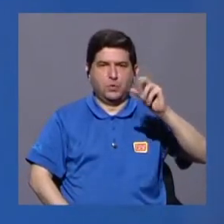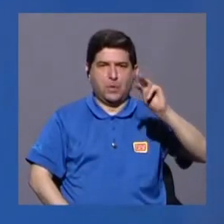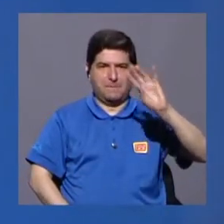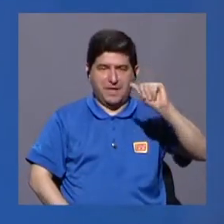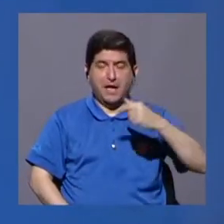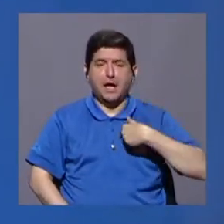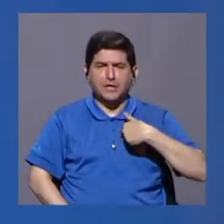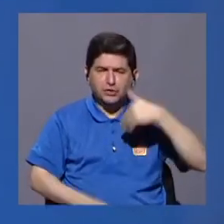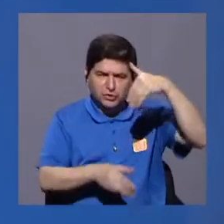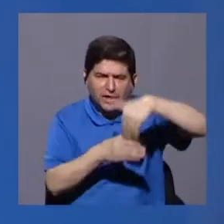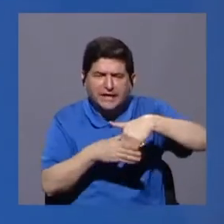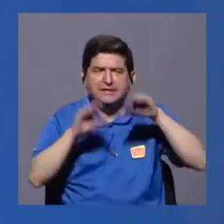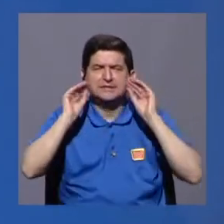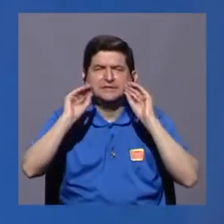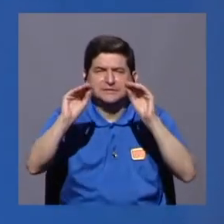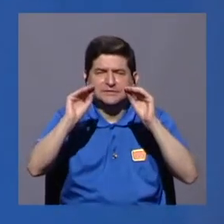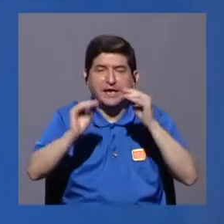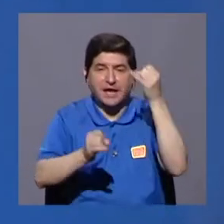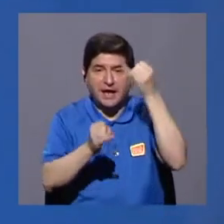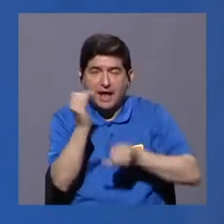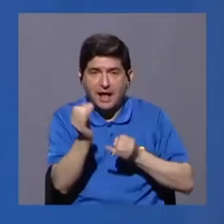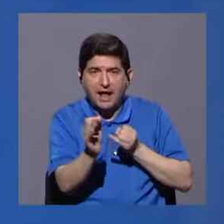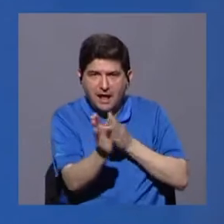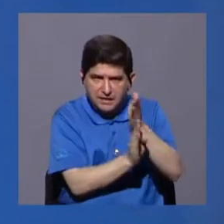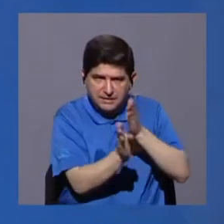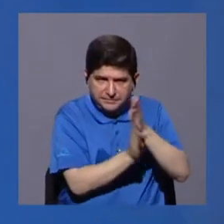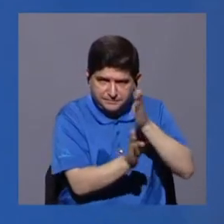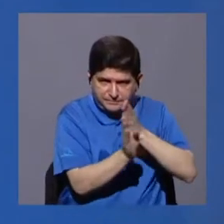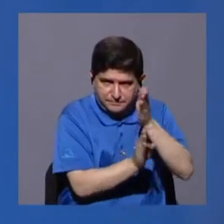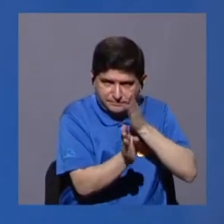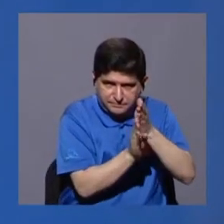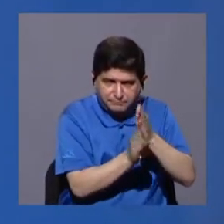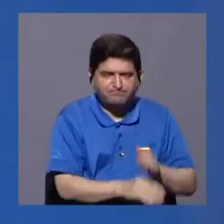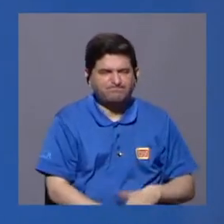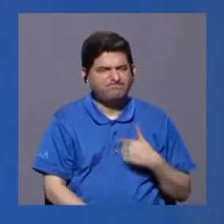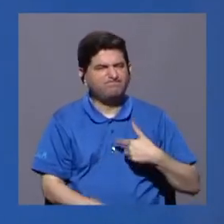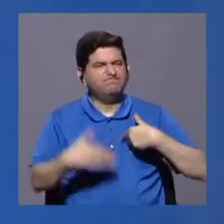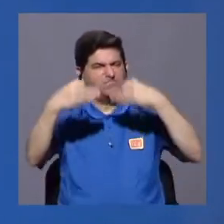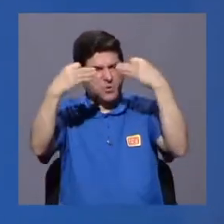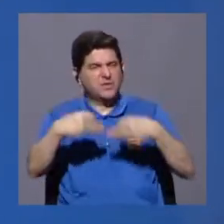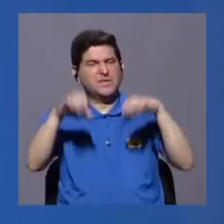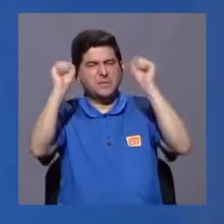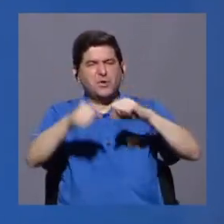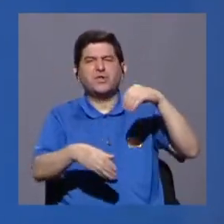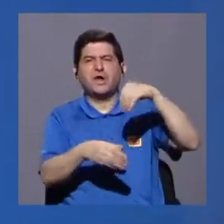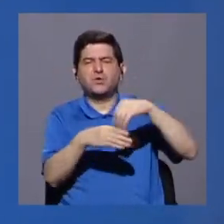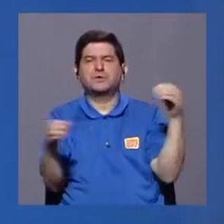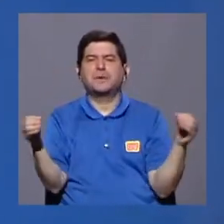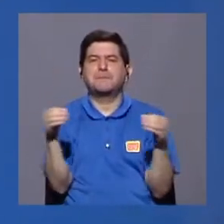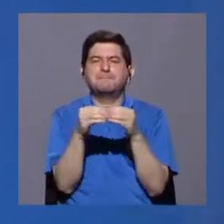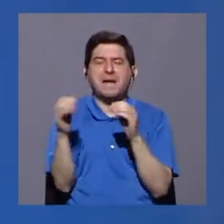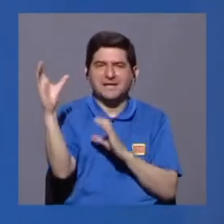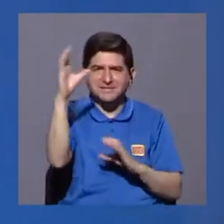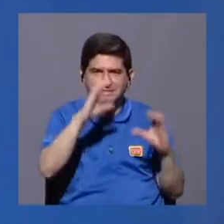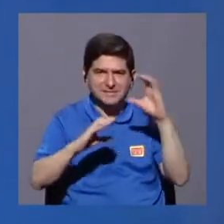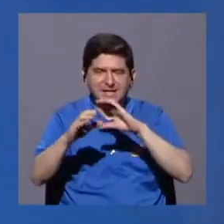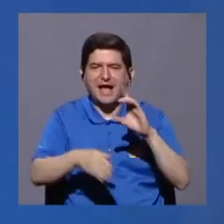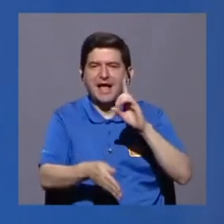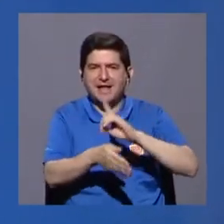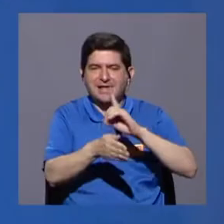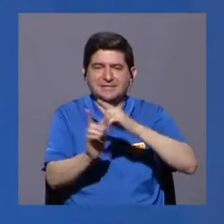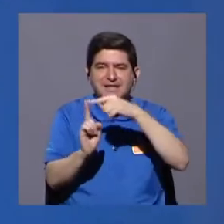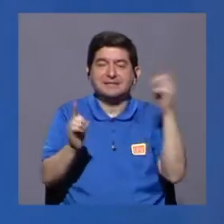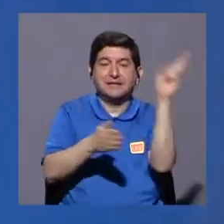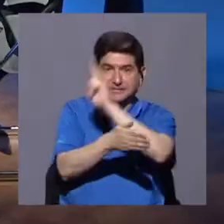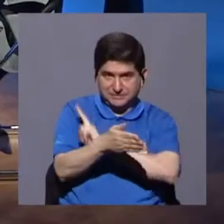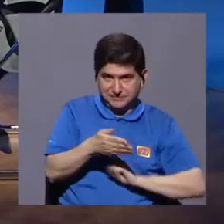cuando terminé la carrera decidí que podía aportarle más a las ciencias médicas desde la